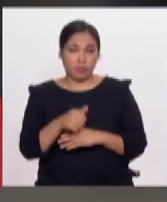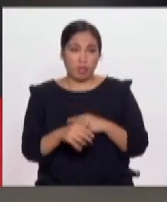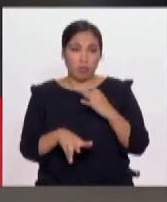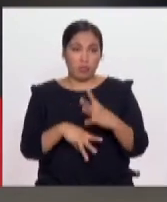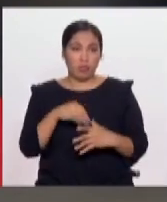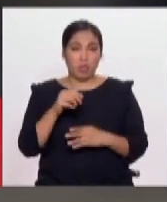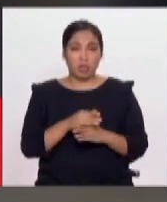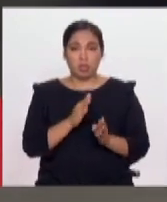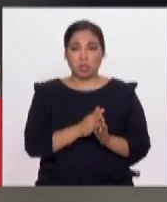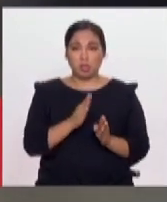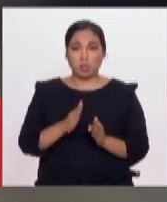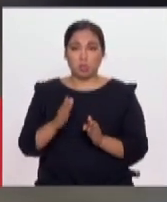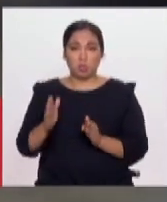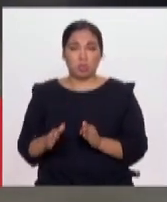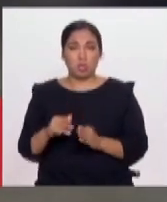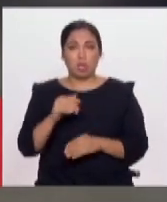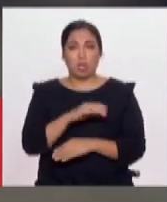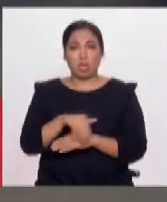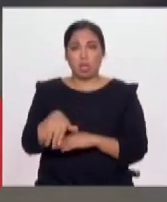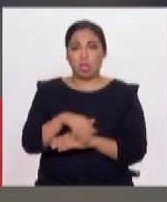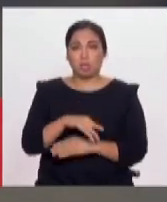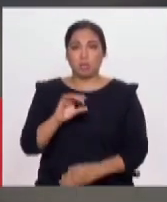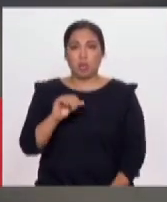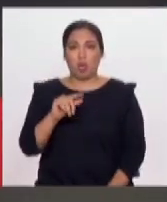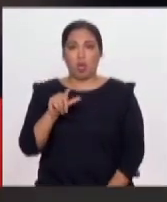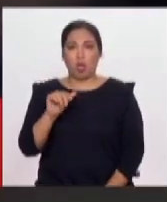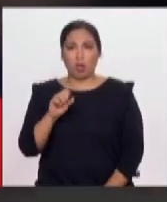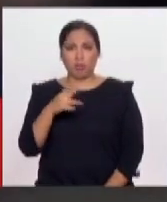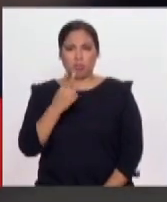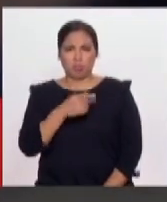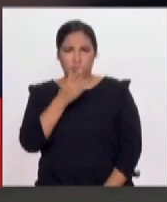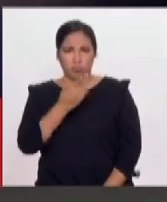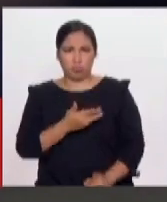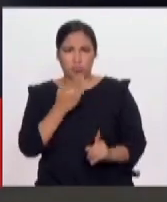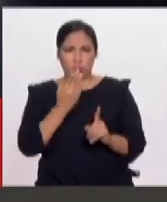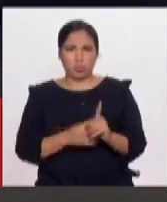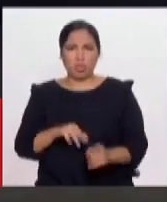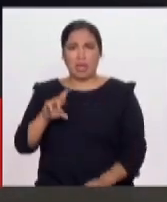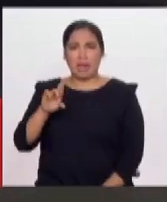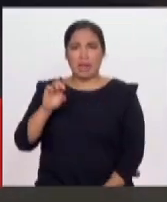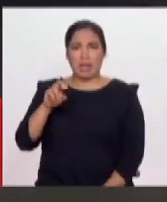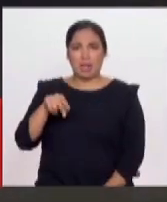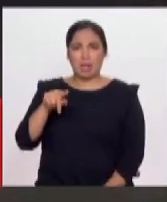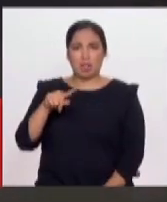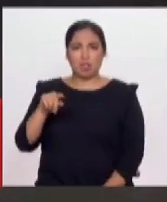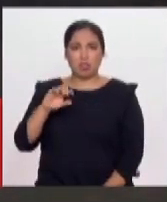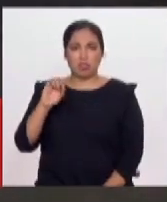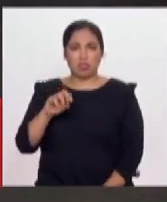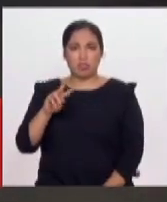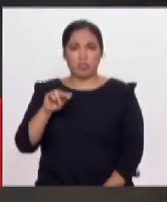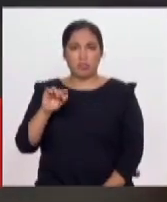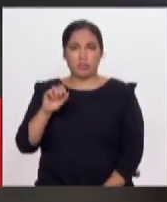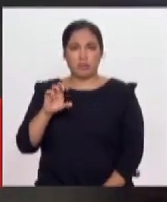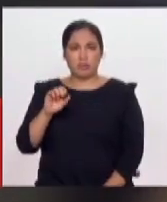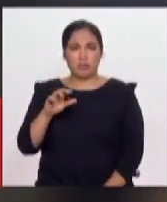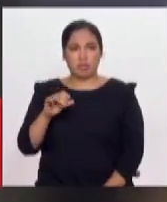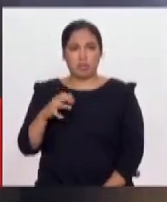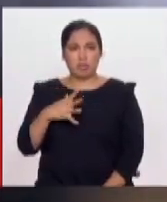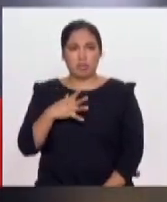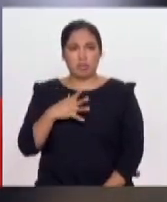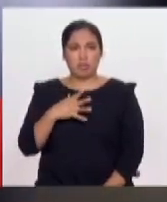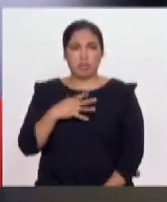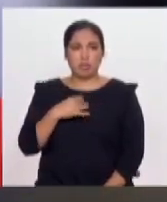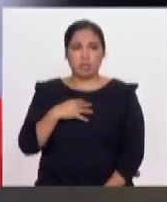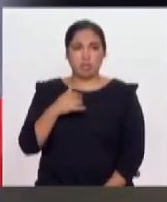la segunda cuadra de la calle Colón en Huacho, este sujeto de nombre Renzo Segura Vizquerra, de 19 años de